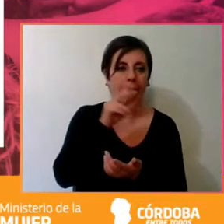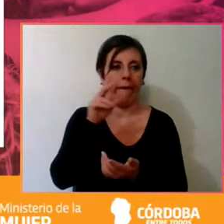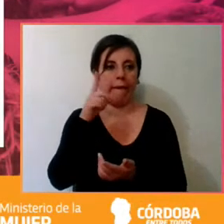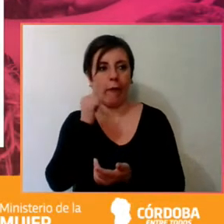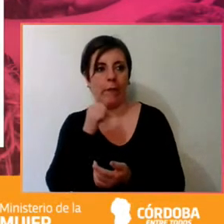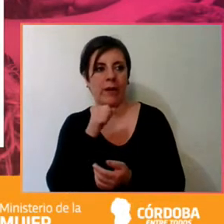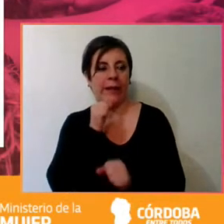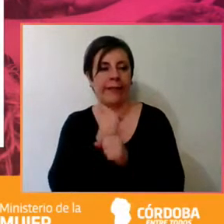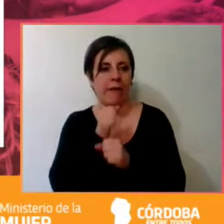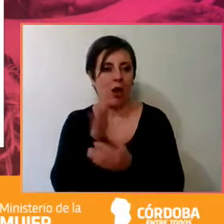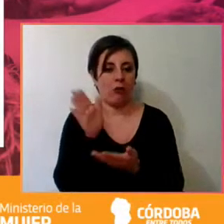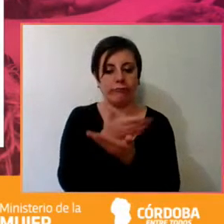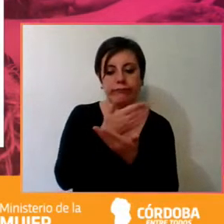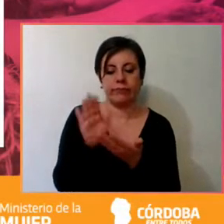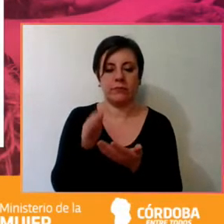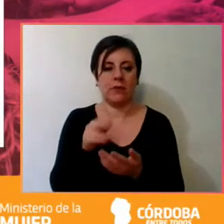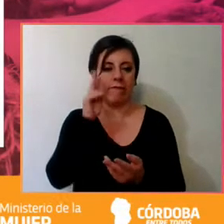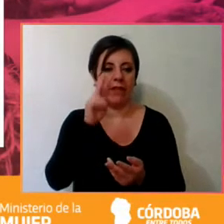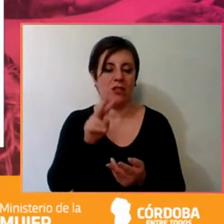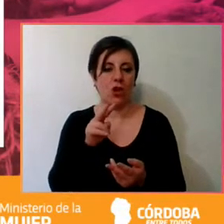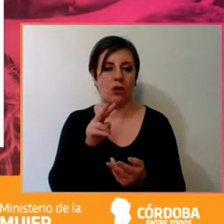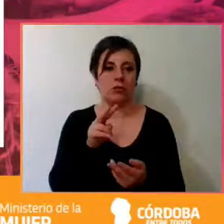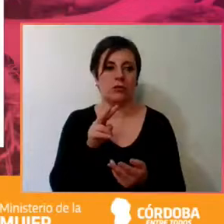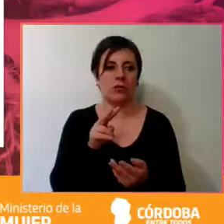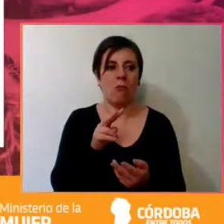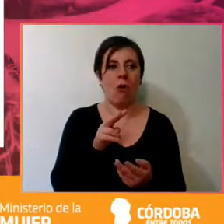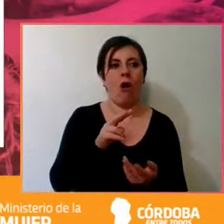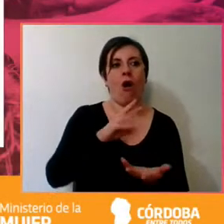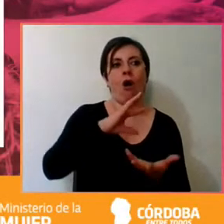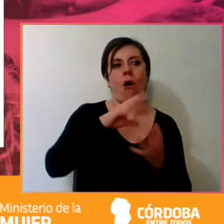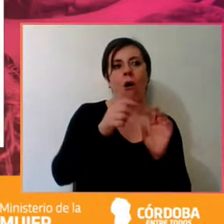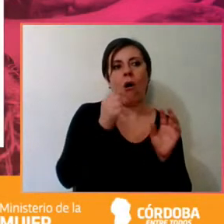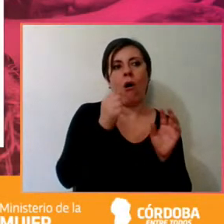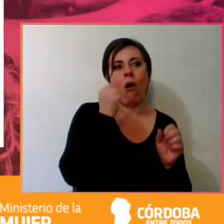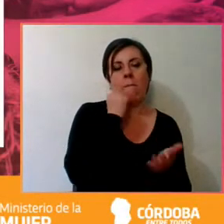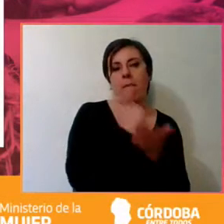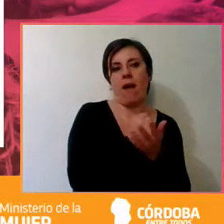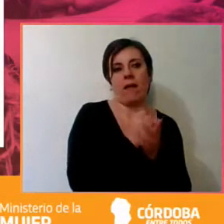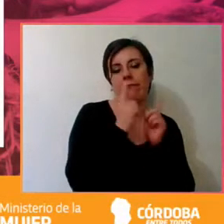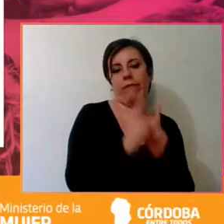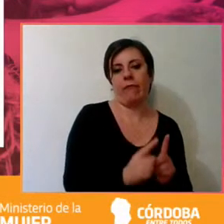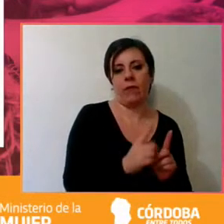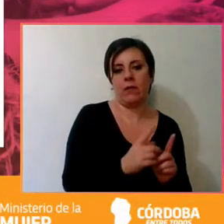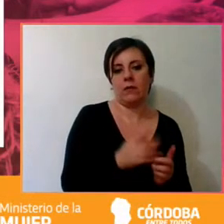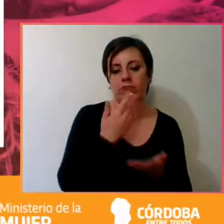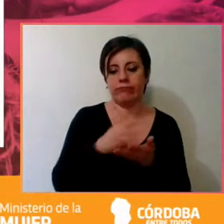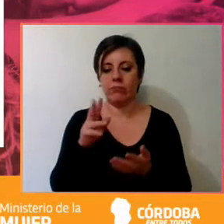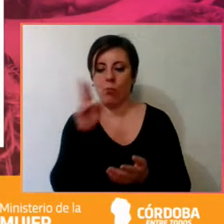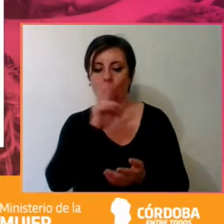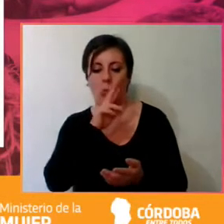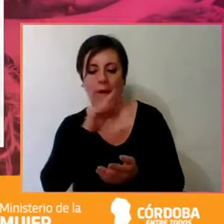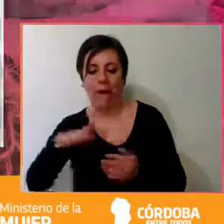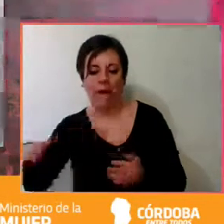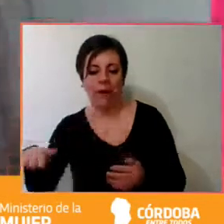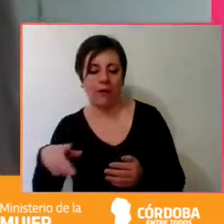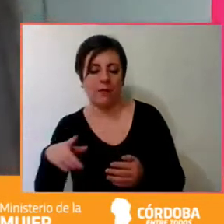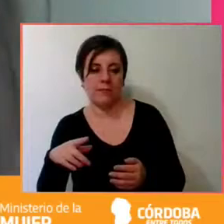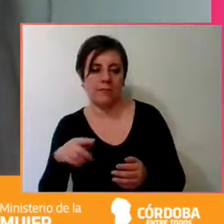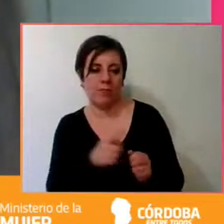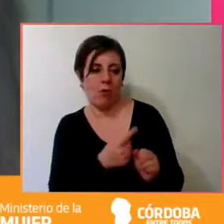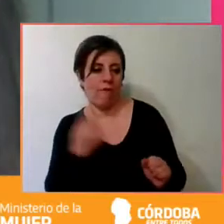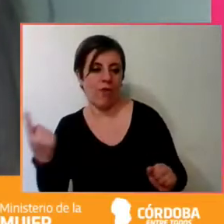hay una rígida visión respecto a los estereotipos de género, las niñas sienten que están excluidas de muchos de esos espacios.